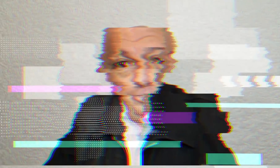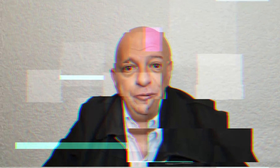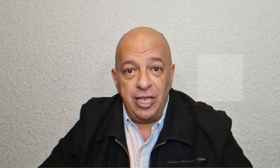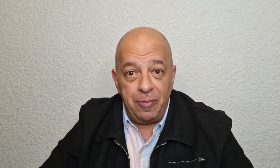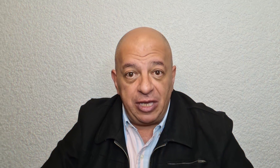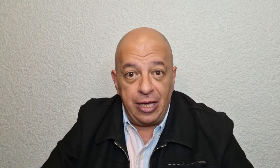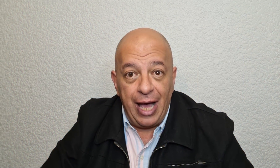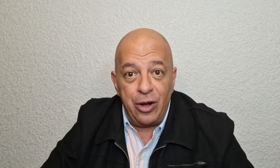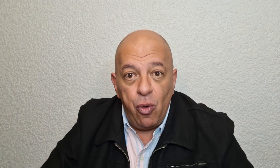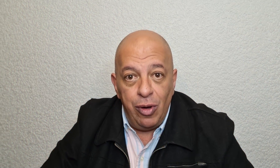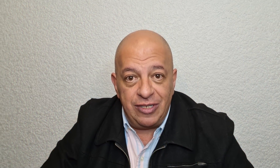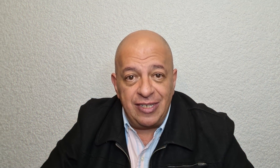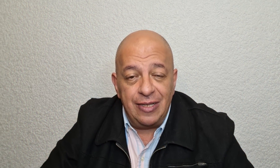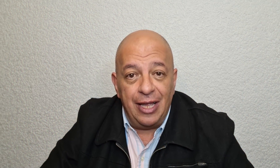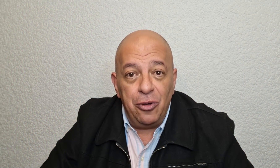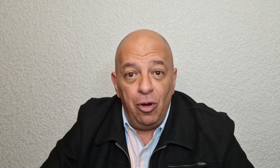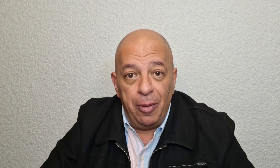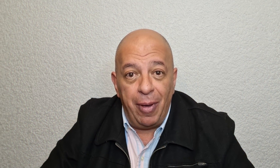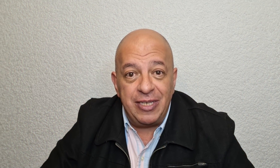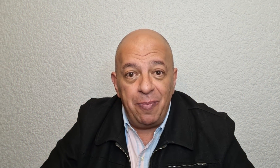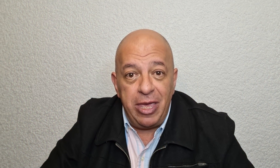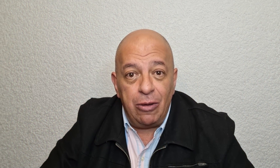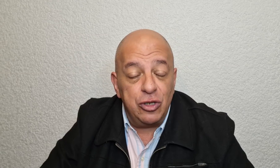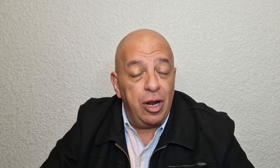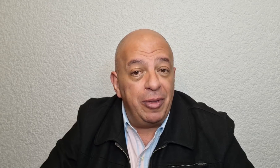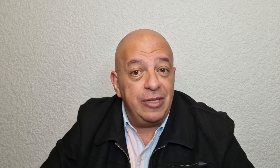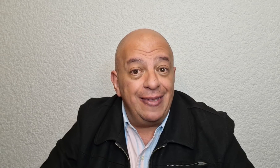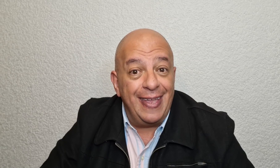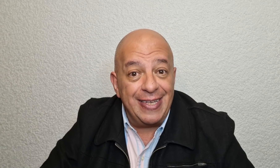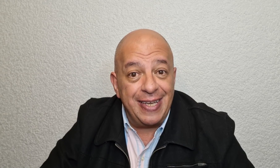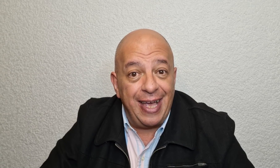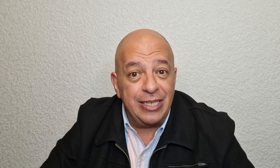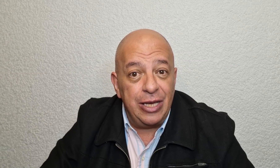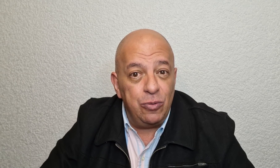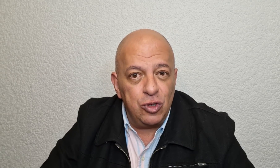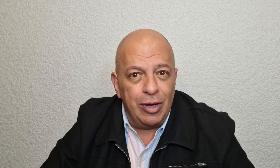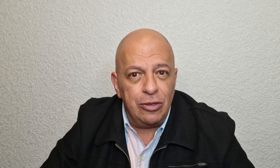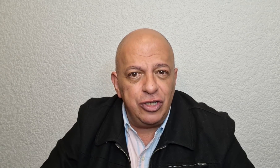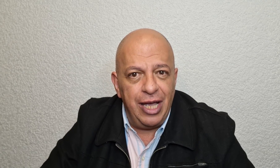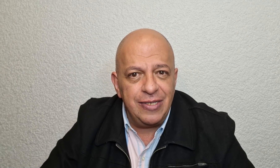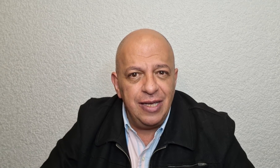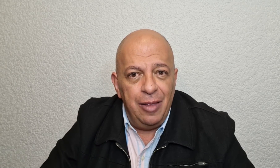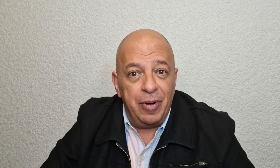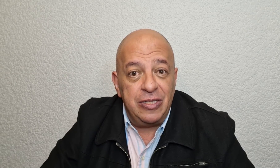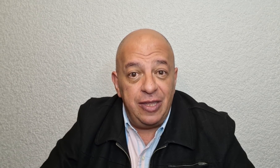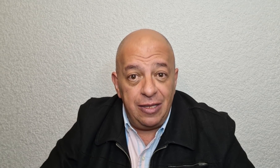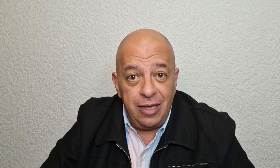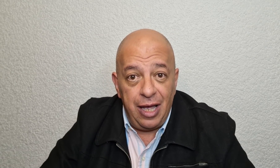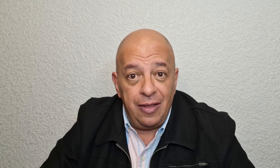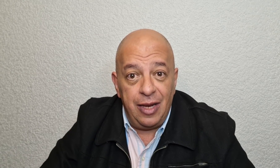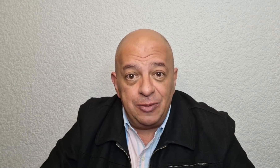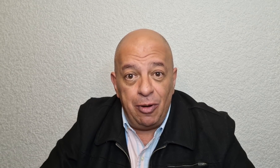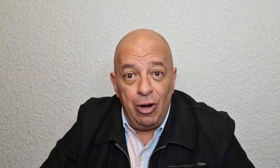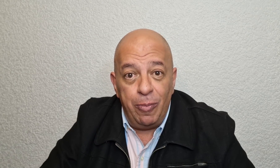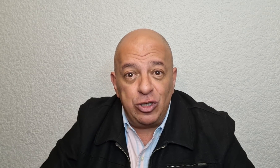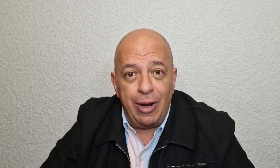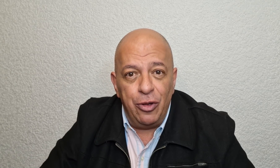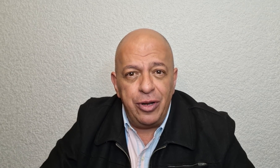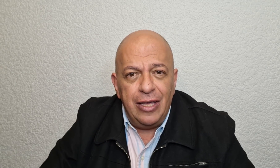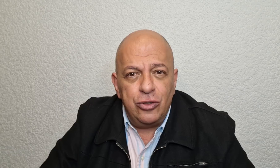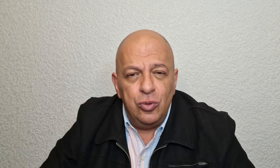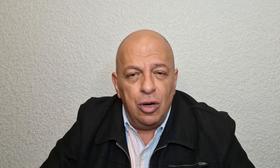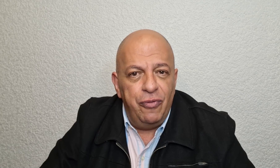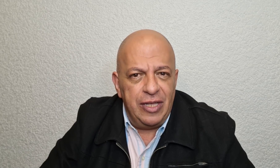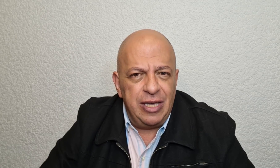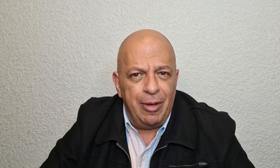y bueno si eres mexicano o estás al tanto de lo que pase en médico seguramente te enteraste que hace unos cuantos días el presidente andrés manuel lópez obrador